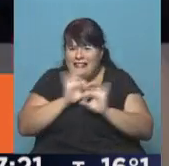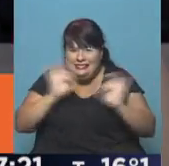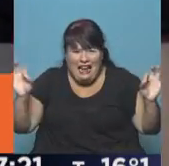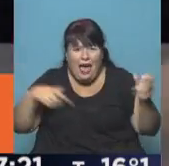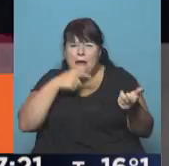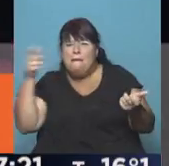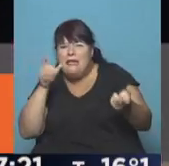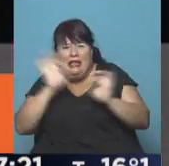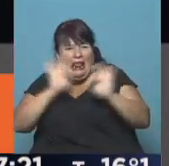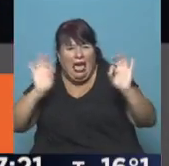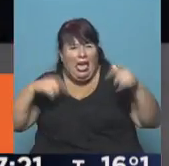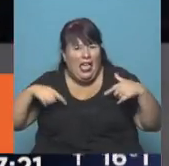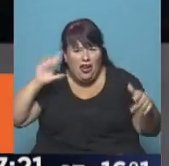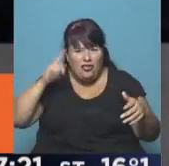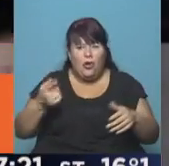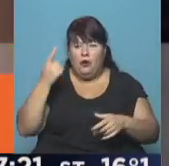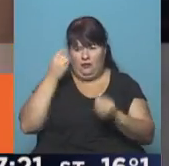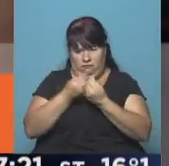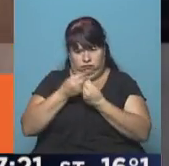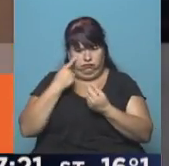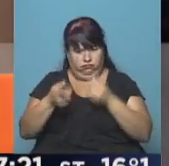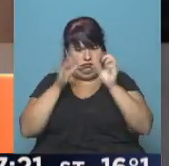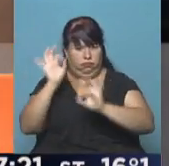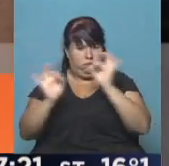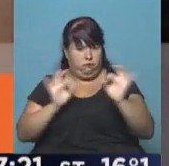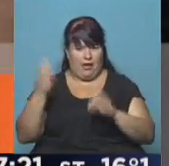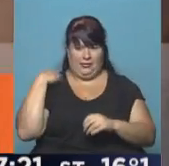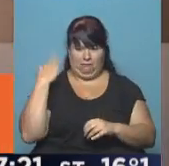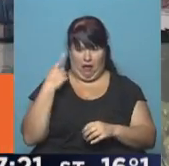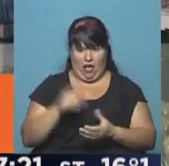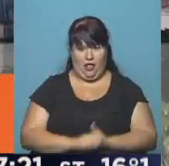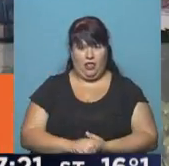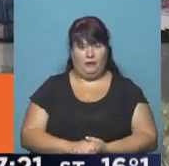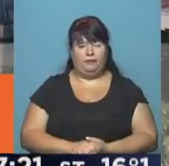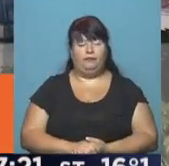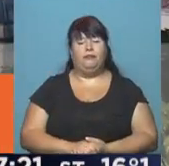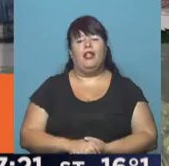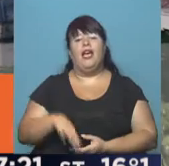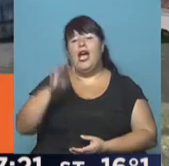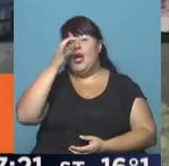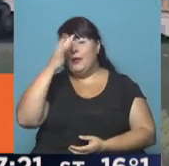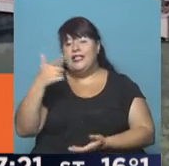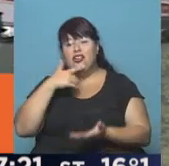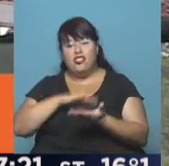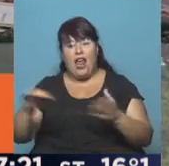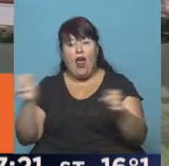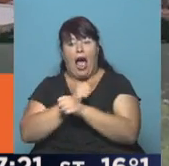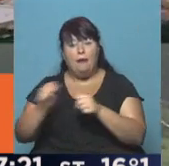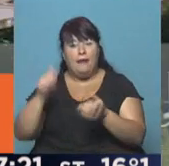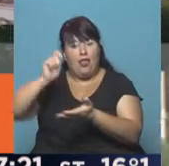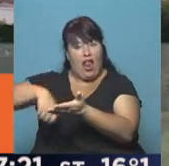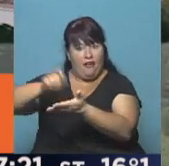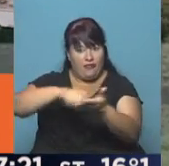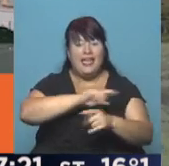ninguna piedra y tengo unos cuantos rastros en la espalda. Ni los 25 senadores que aprobaron el